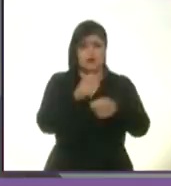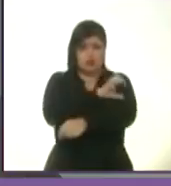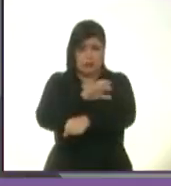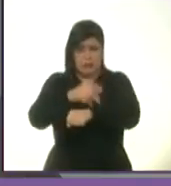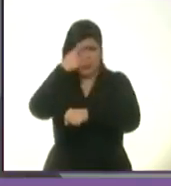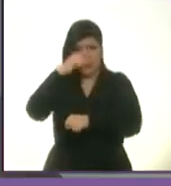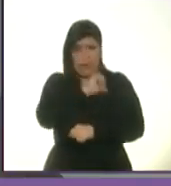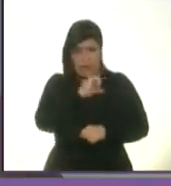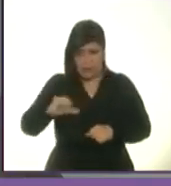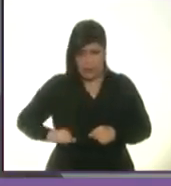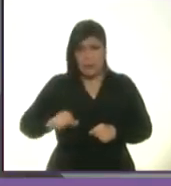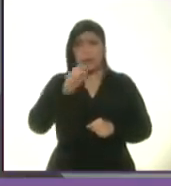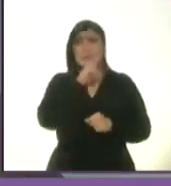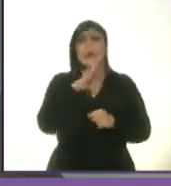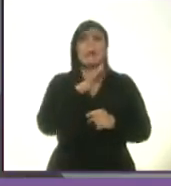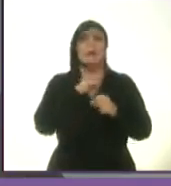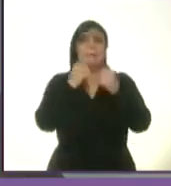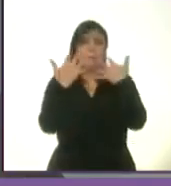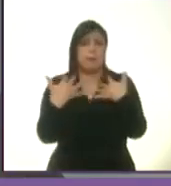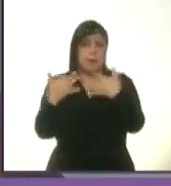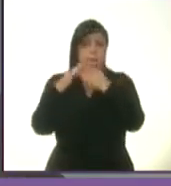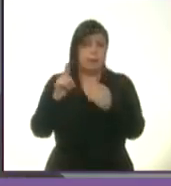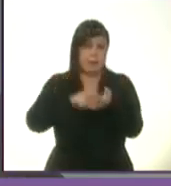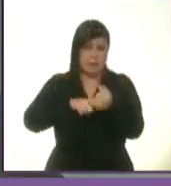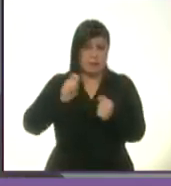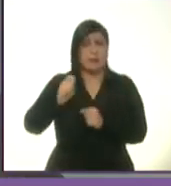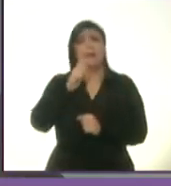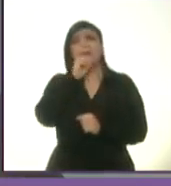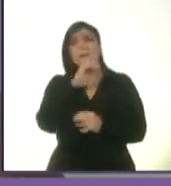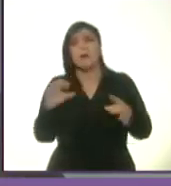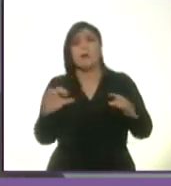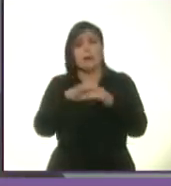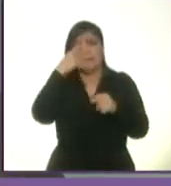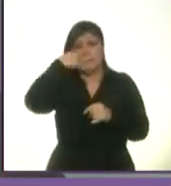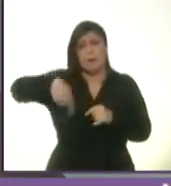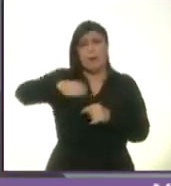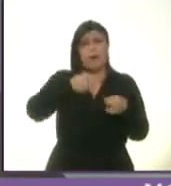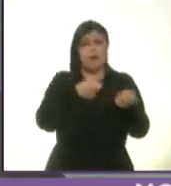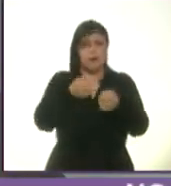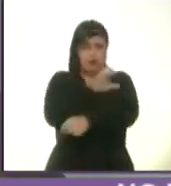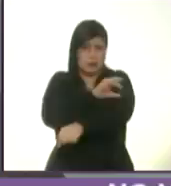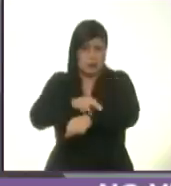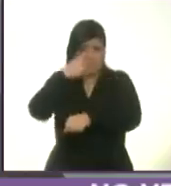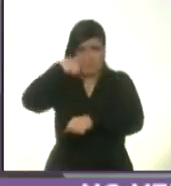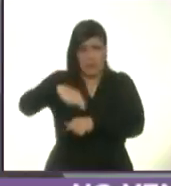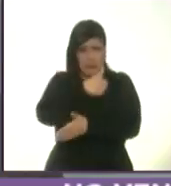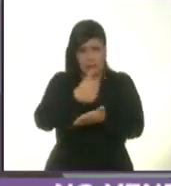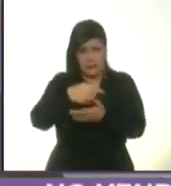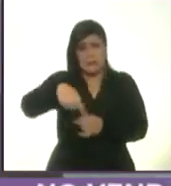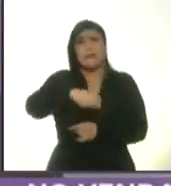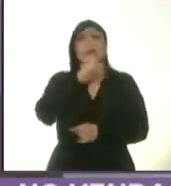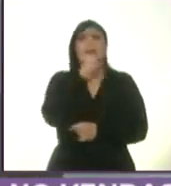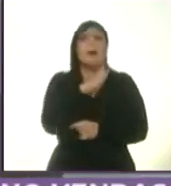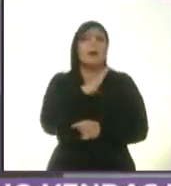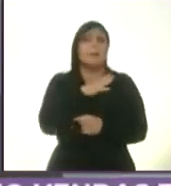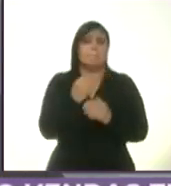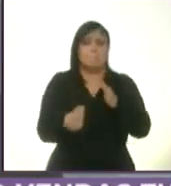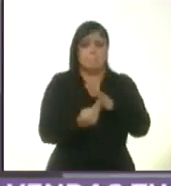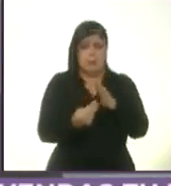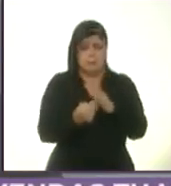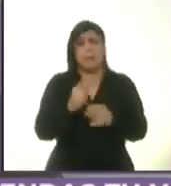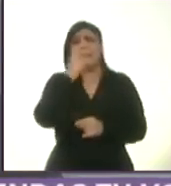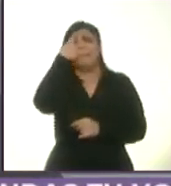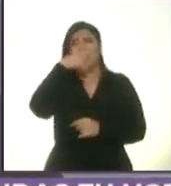integración del cabildo más el asunto de la coordinación metropolitana 5 integrar la mesa para definir las